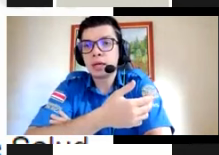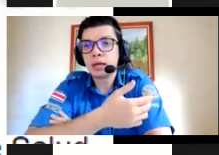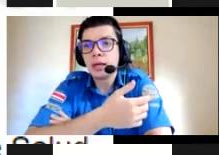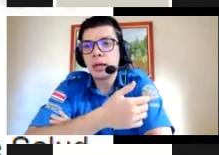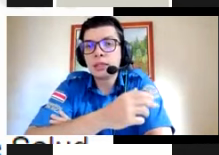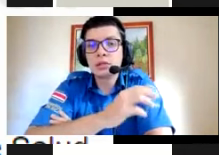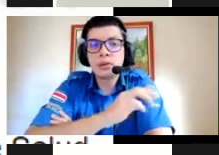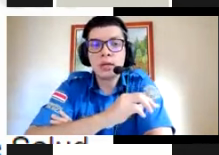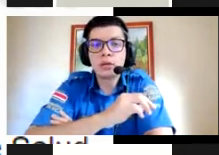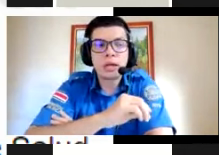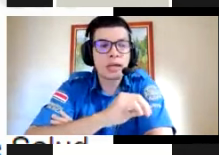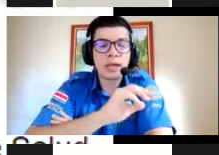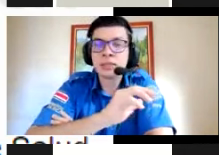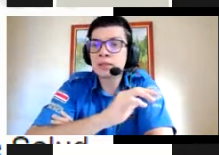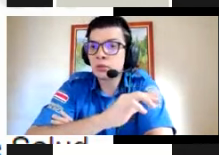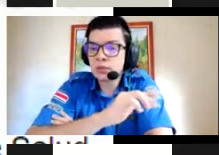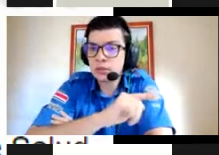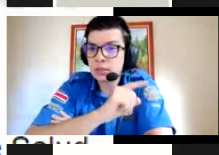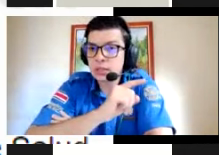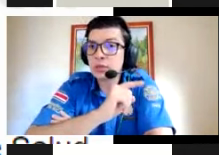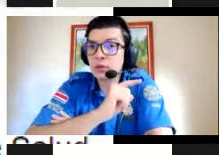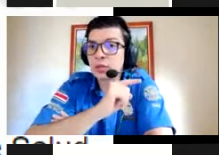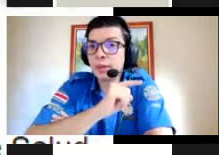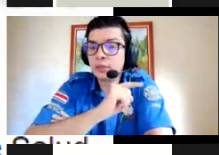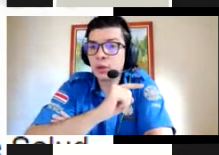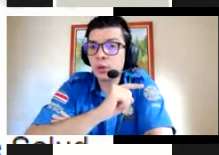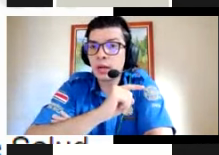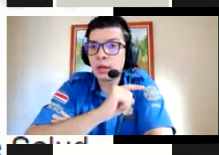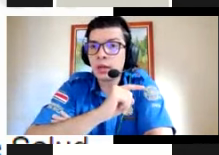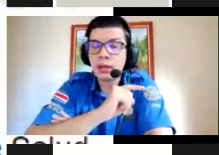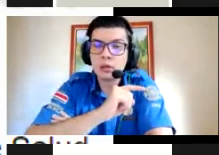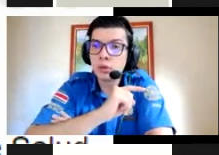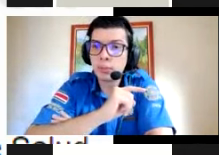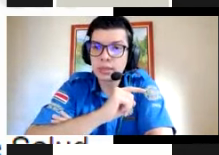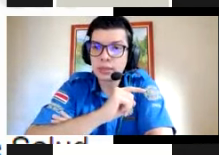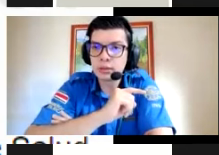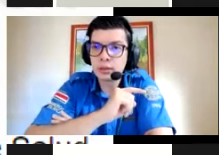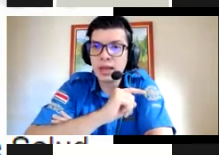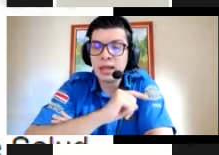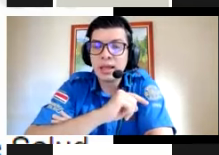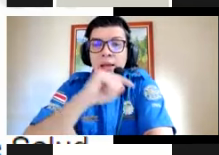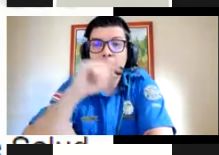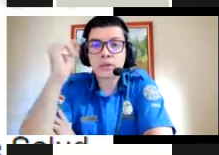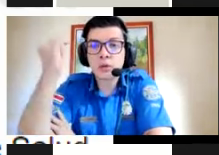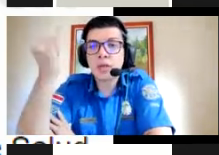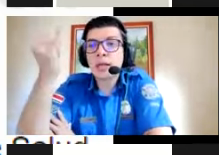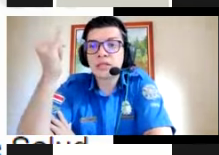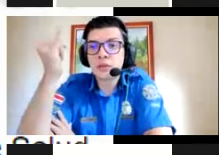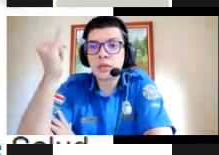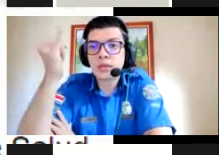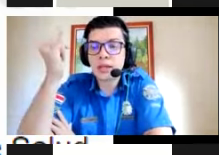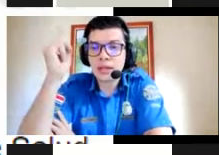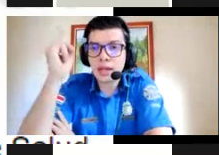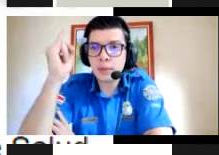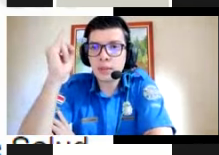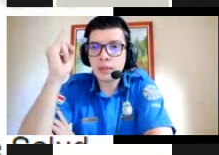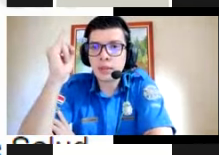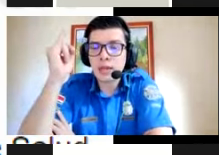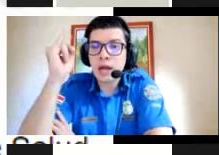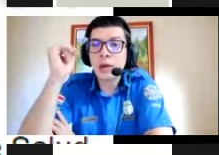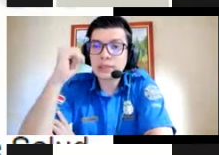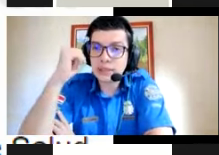ayudar? Esto viene a ayudar a que estas condiciones que nos encontramos ahora no pasen. Que la persona de la Sodita del